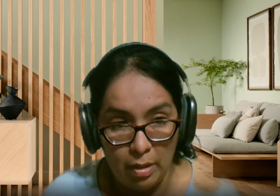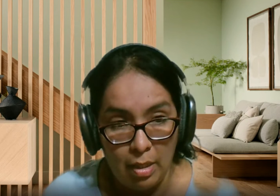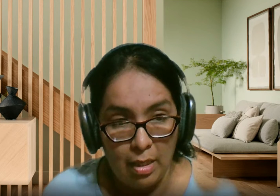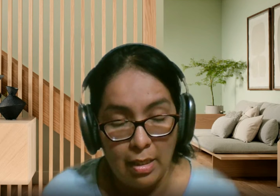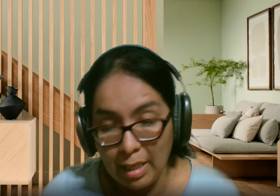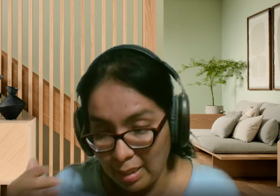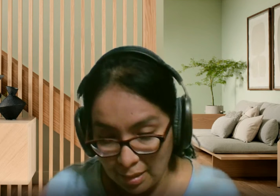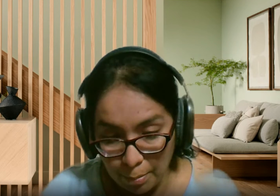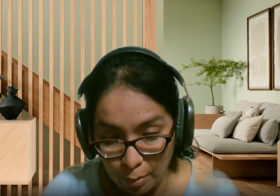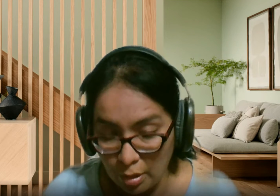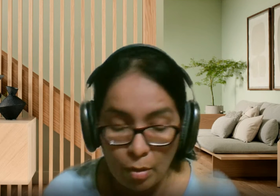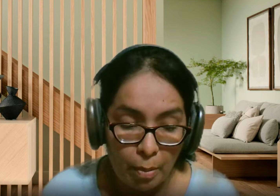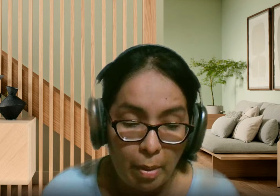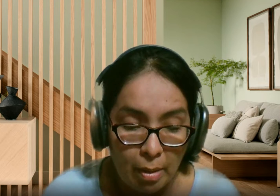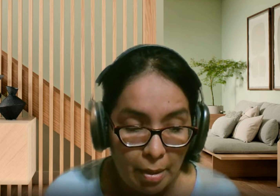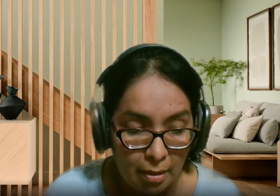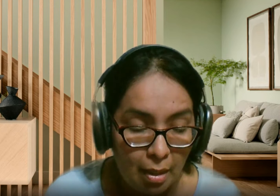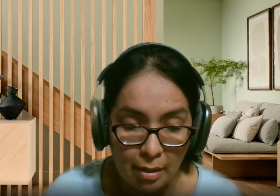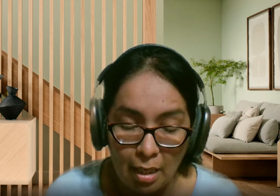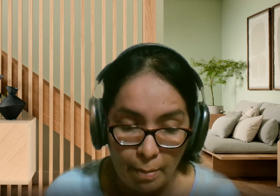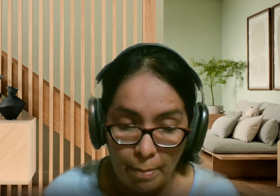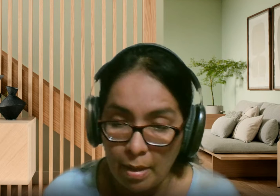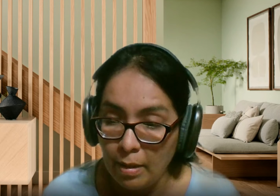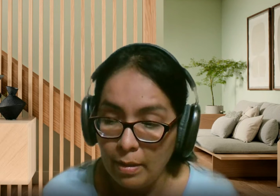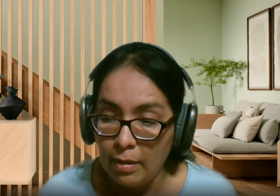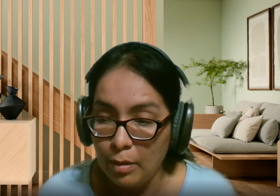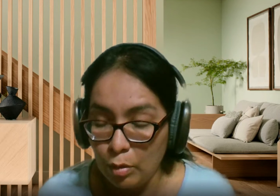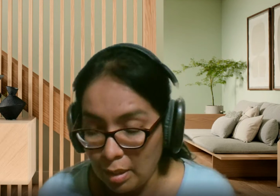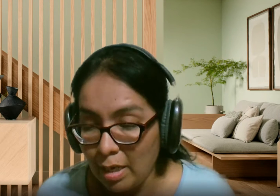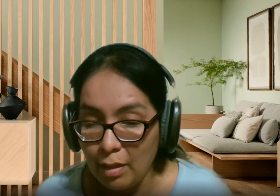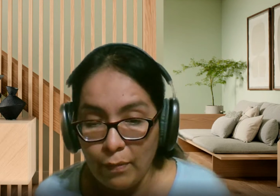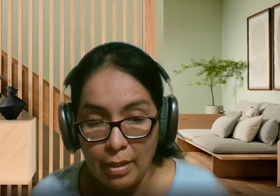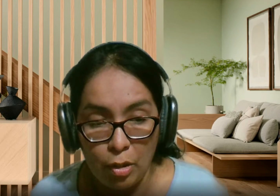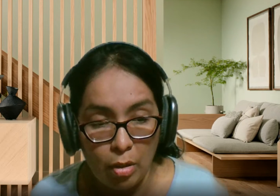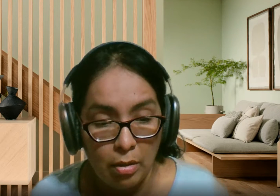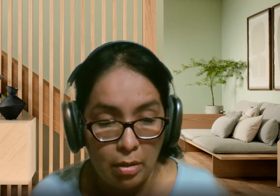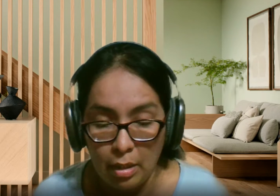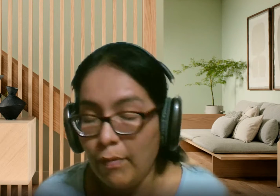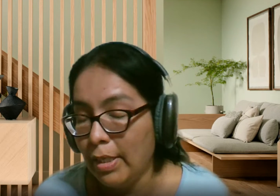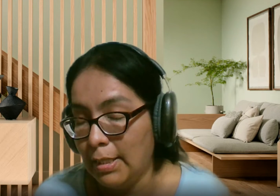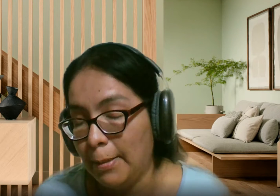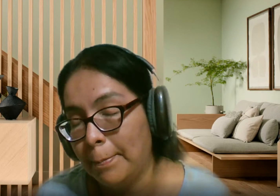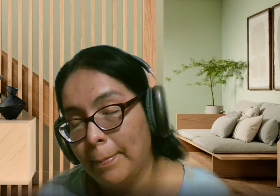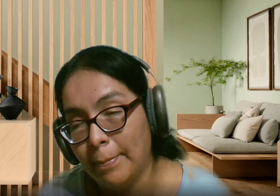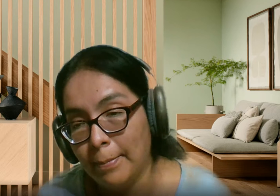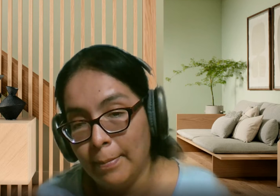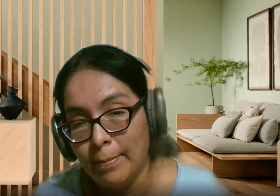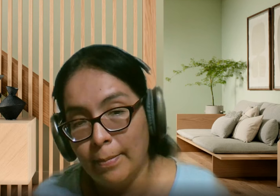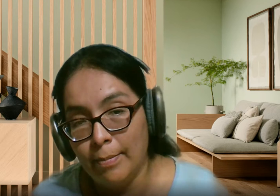descomposición. Y en ese proceso probablemente es que la mamá contrae la infección y fallece.